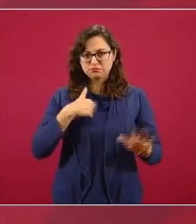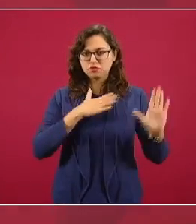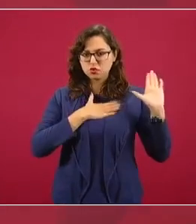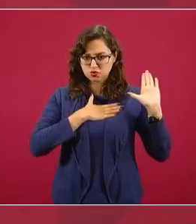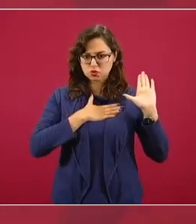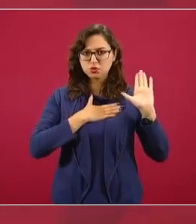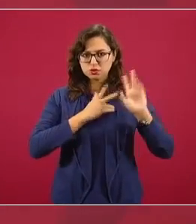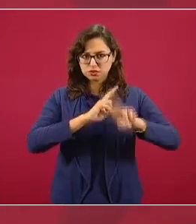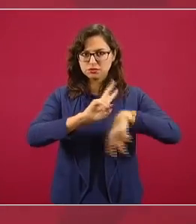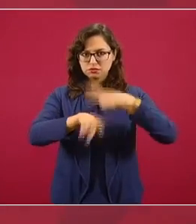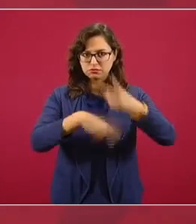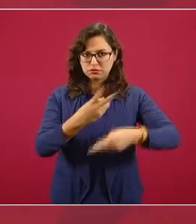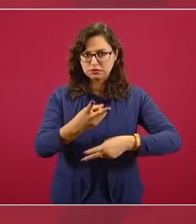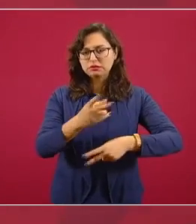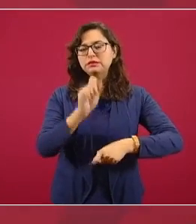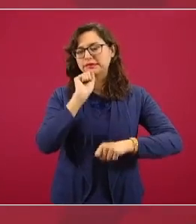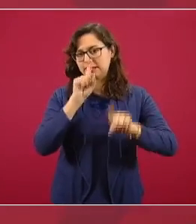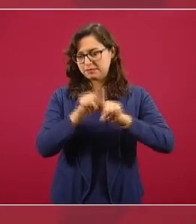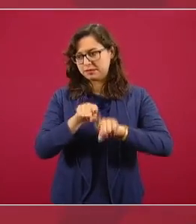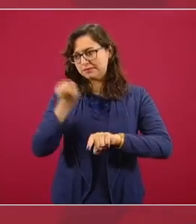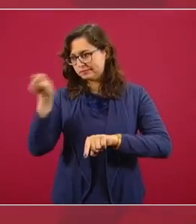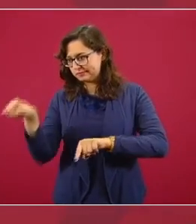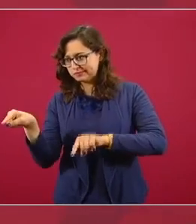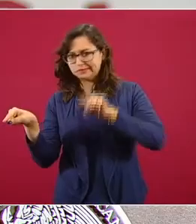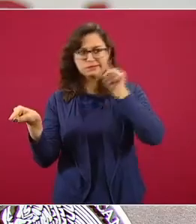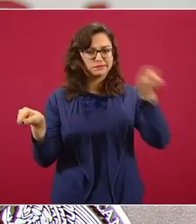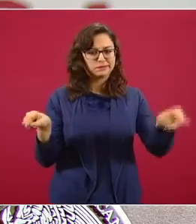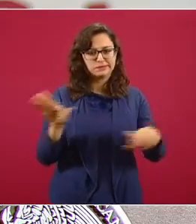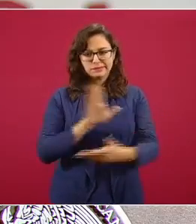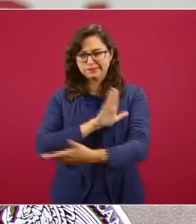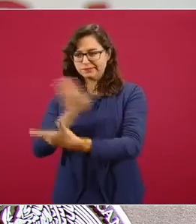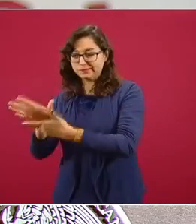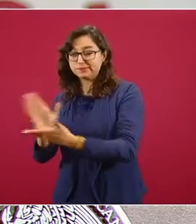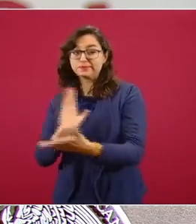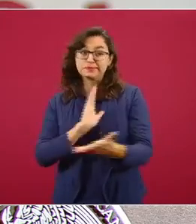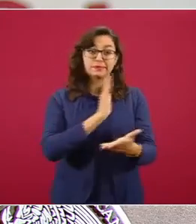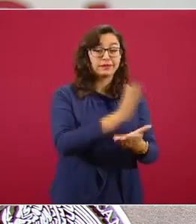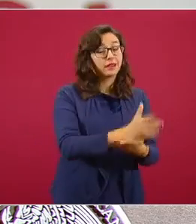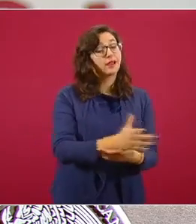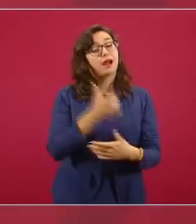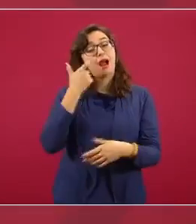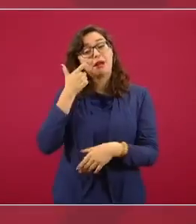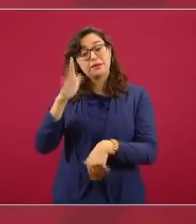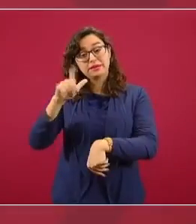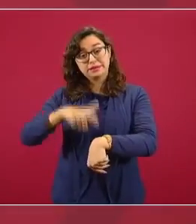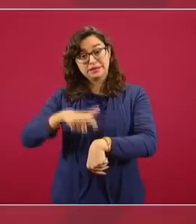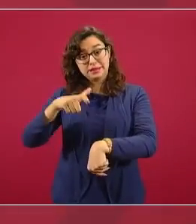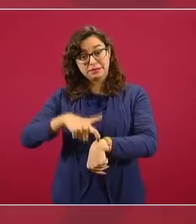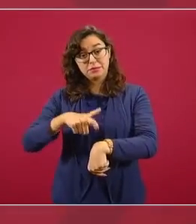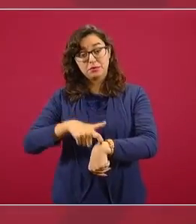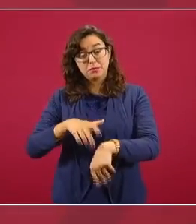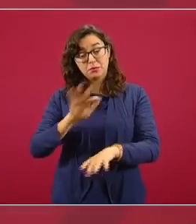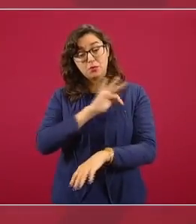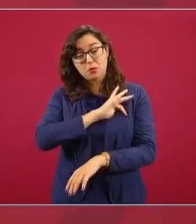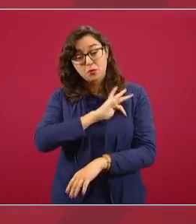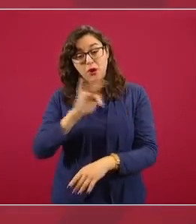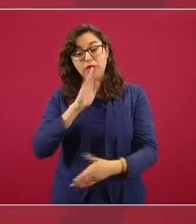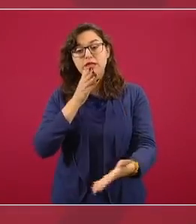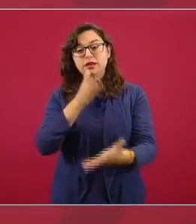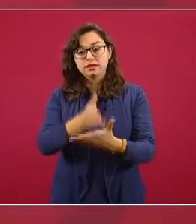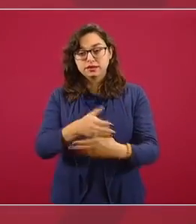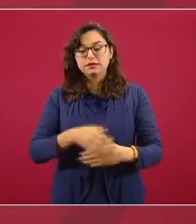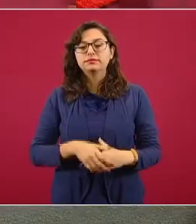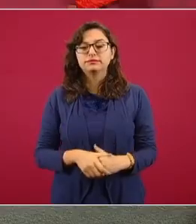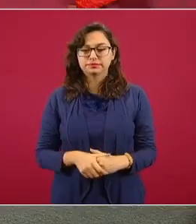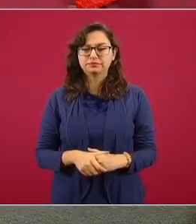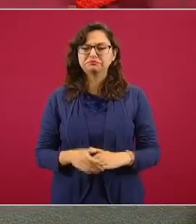de pasar a Cananea y si me alcanza el tiempo, también a Nacozari.